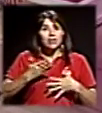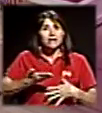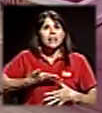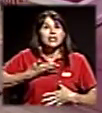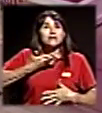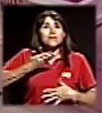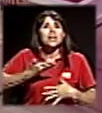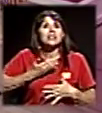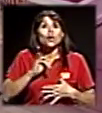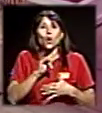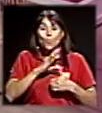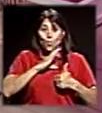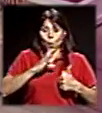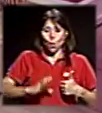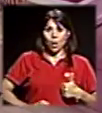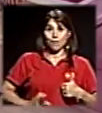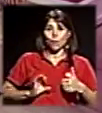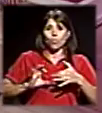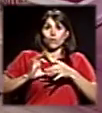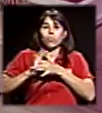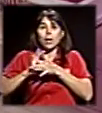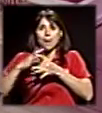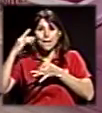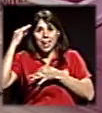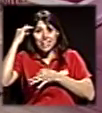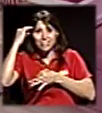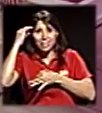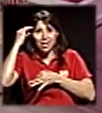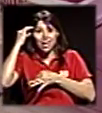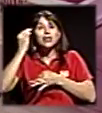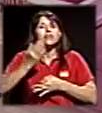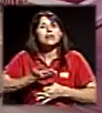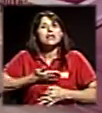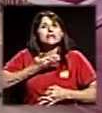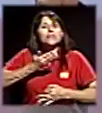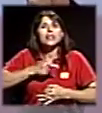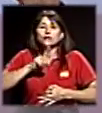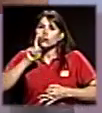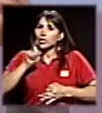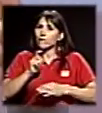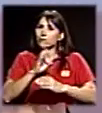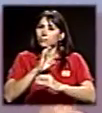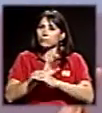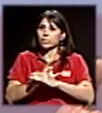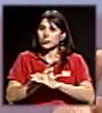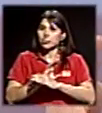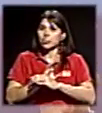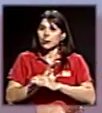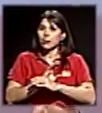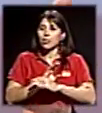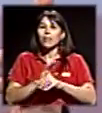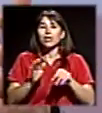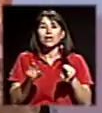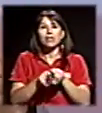nexo entre cuerpo y mente pues tenerla s s super observada y